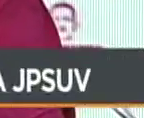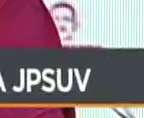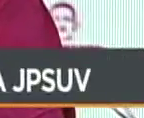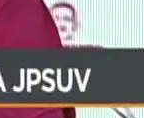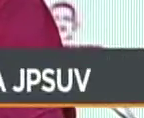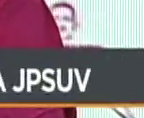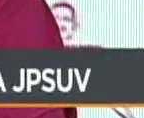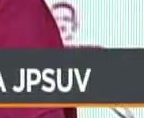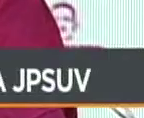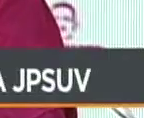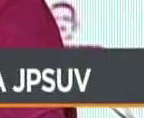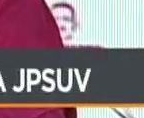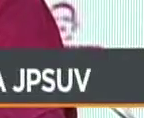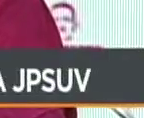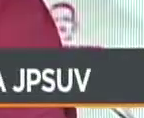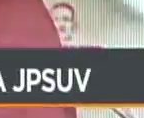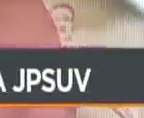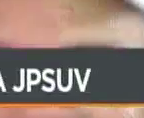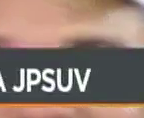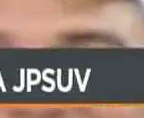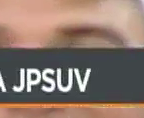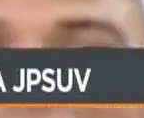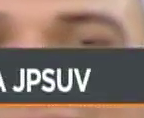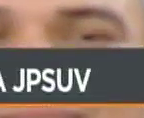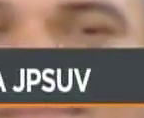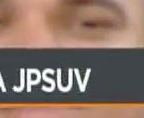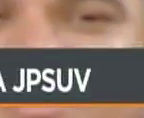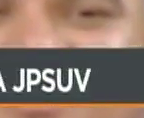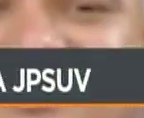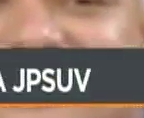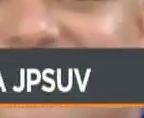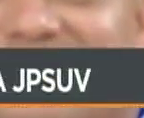el cuento y la excusa de la migración venezolana